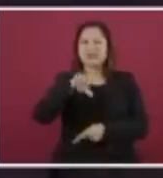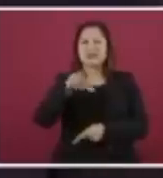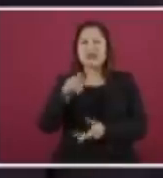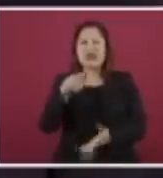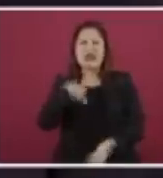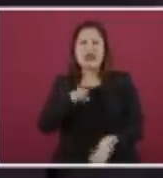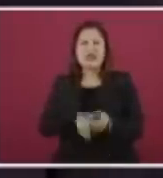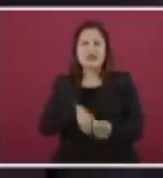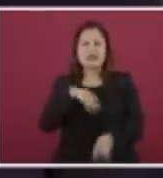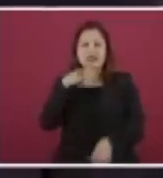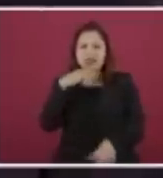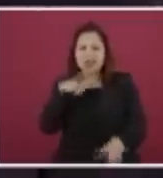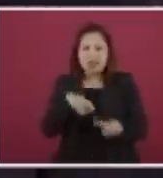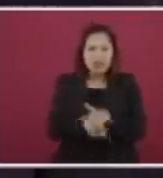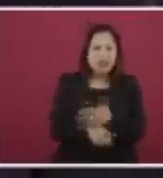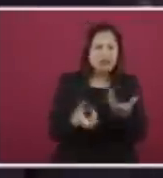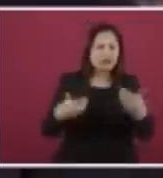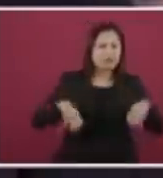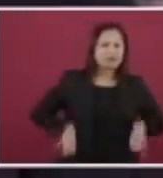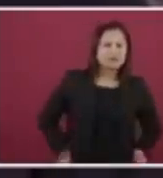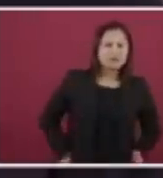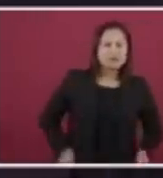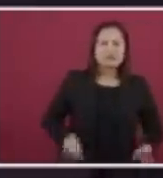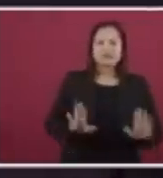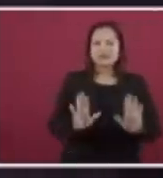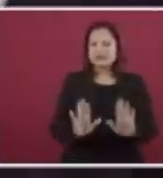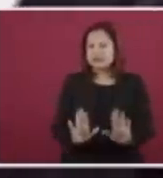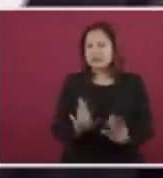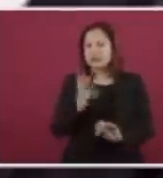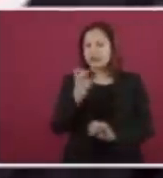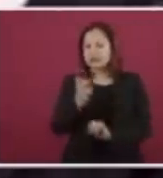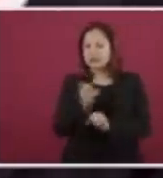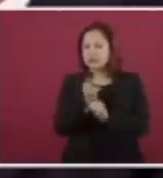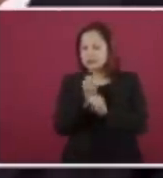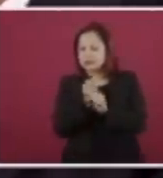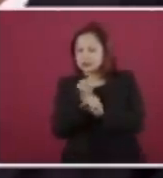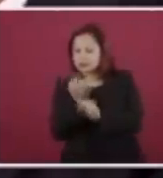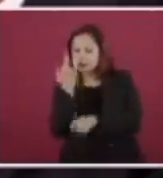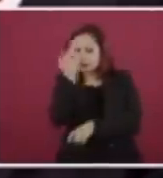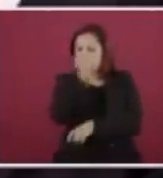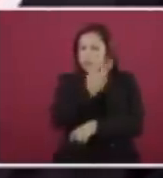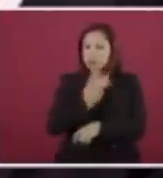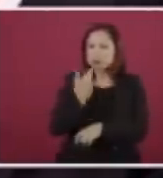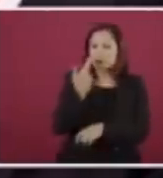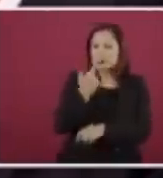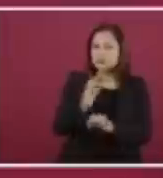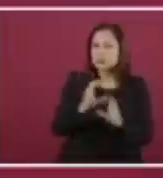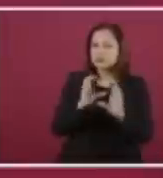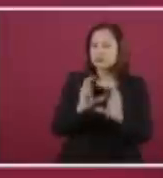revisar, porque hay ayuntamientos en donde hay